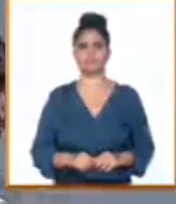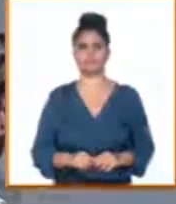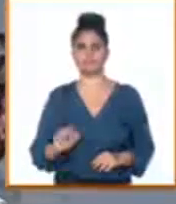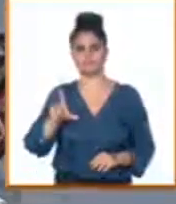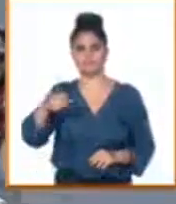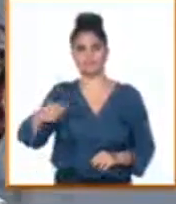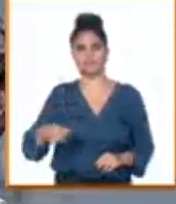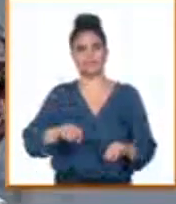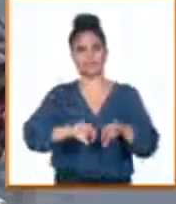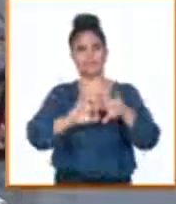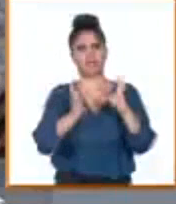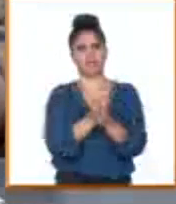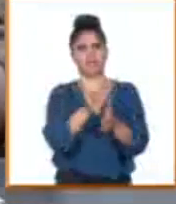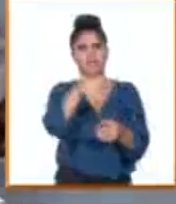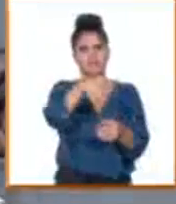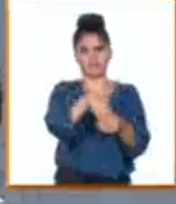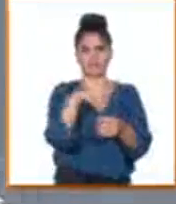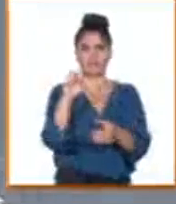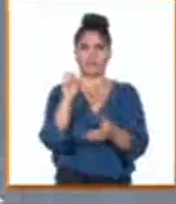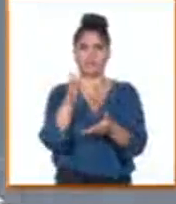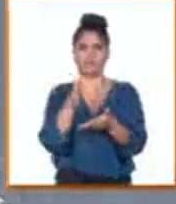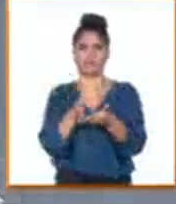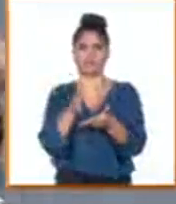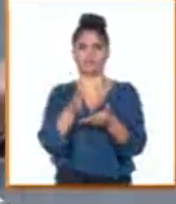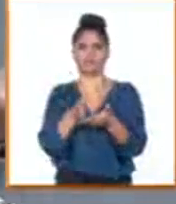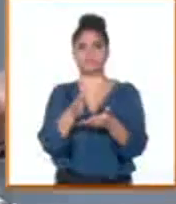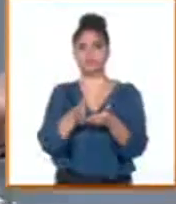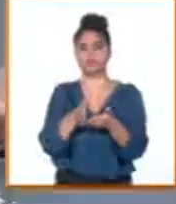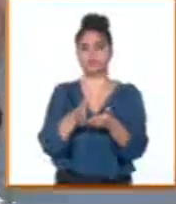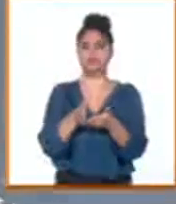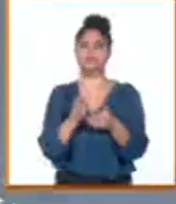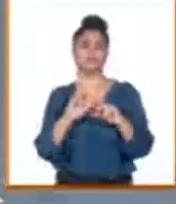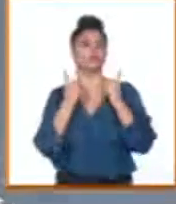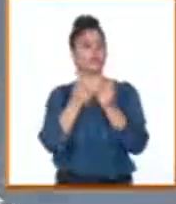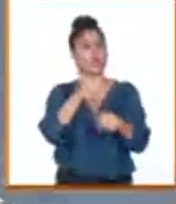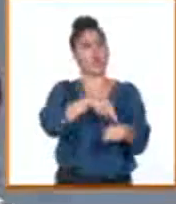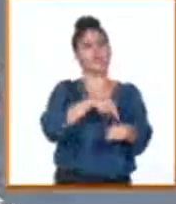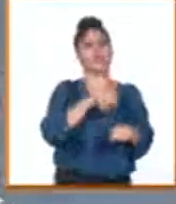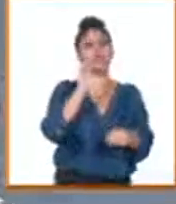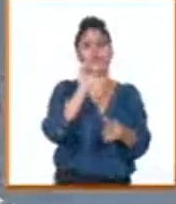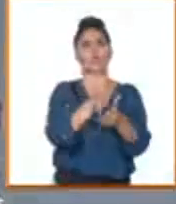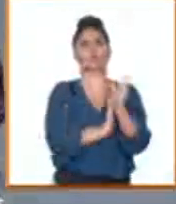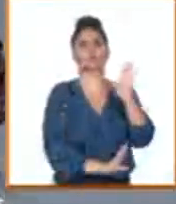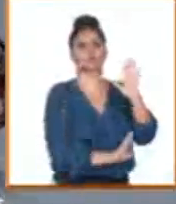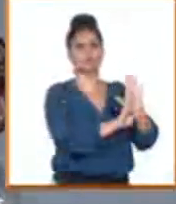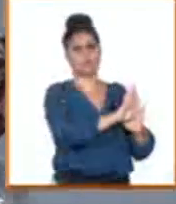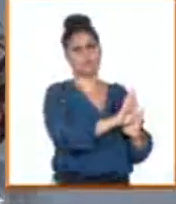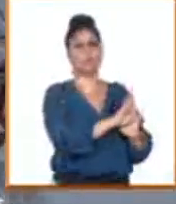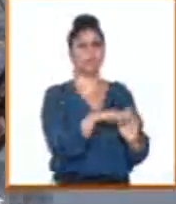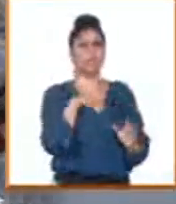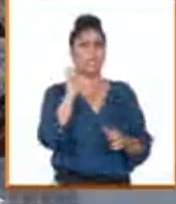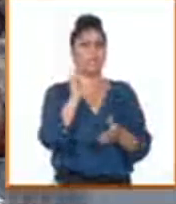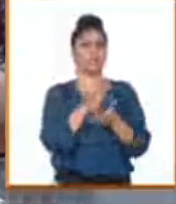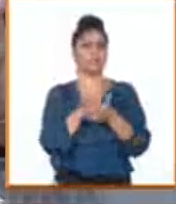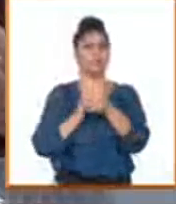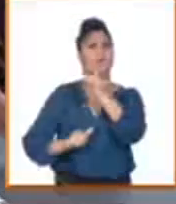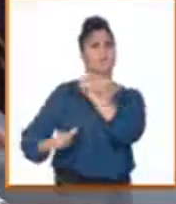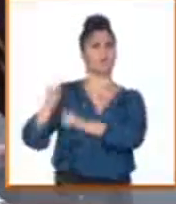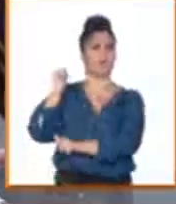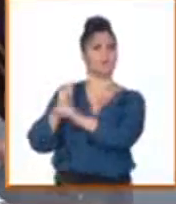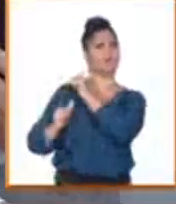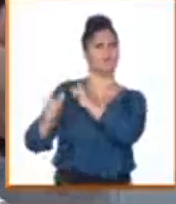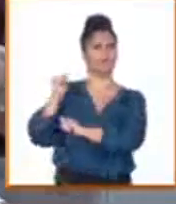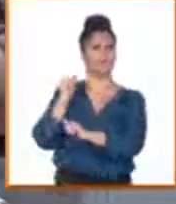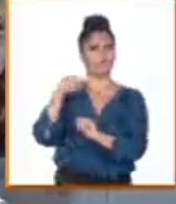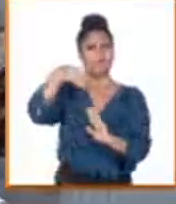las cosas tiene esa educación subyaciendo todo el tiempo. Habla de esa educación, habla de la